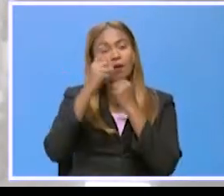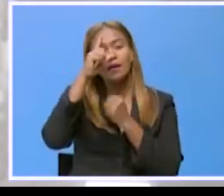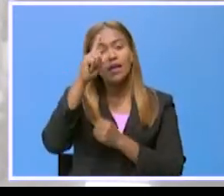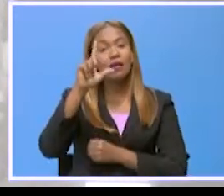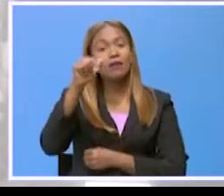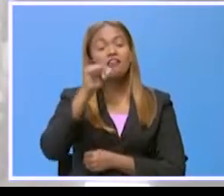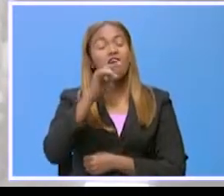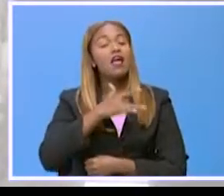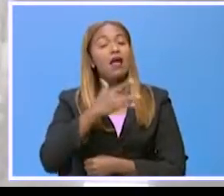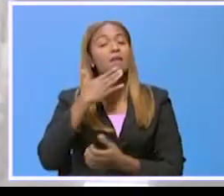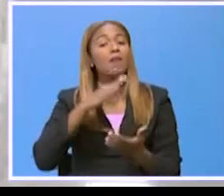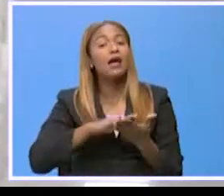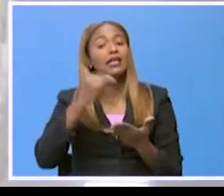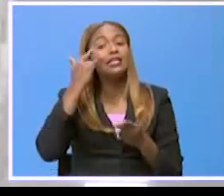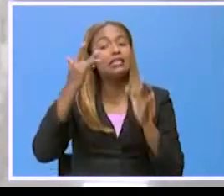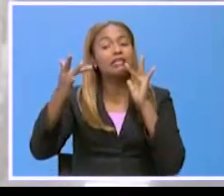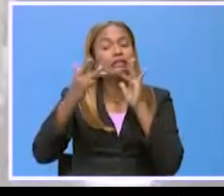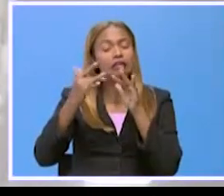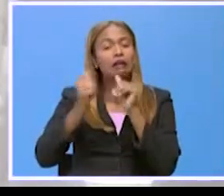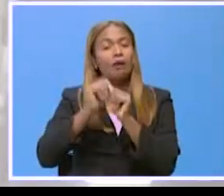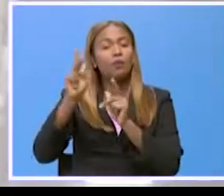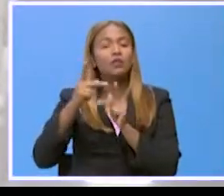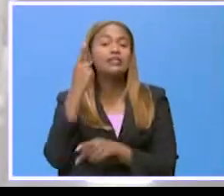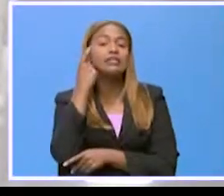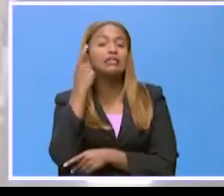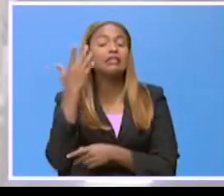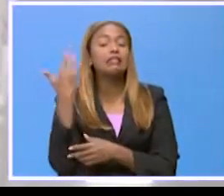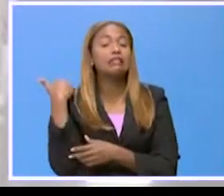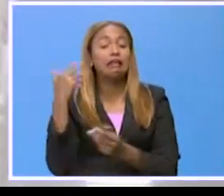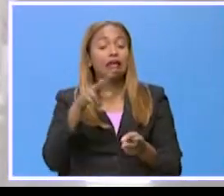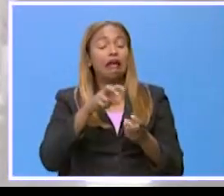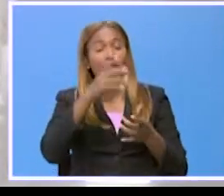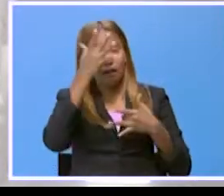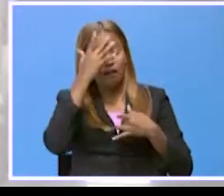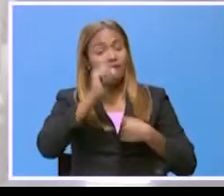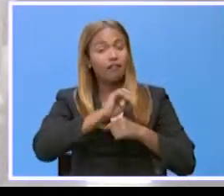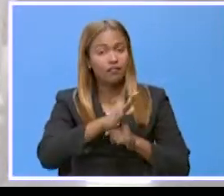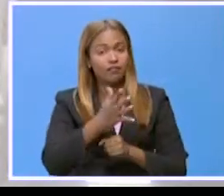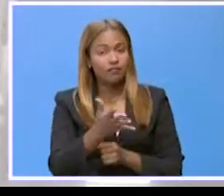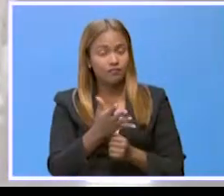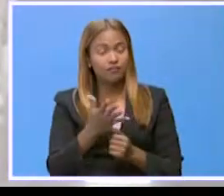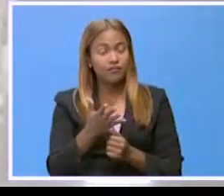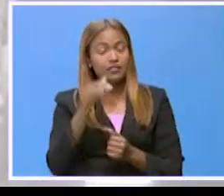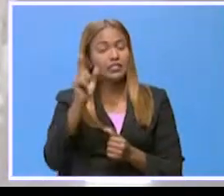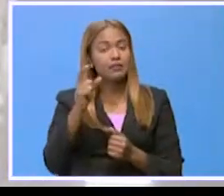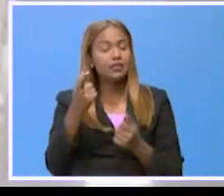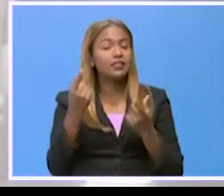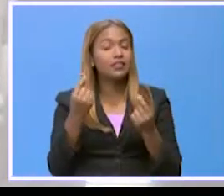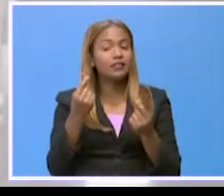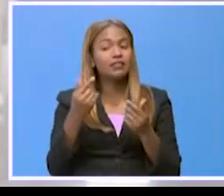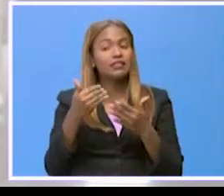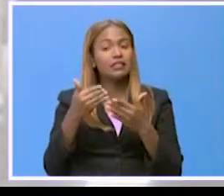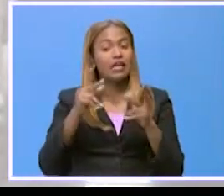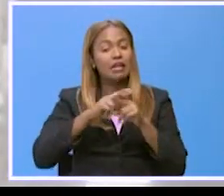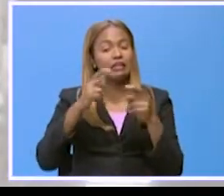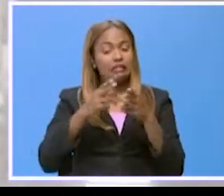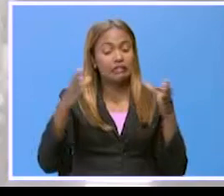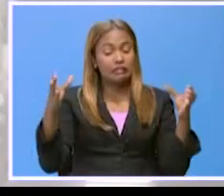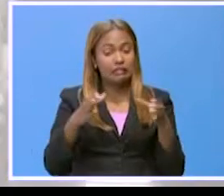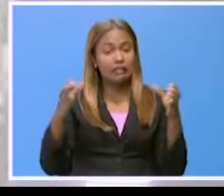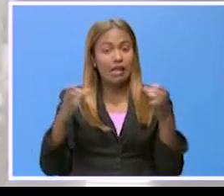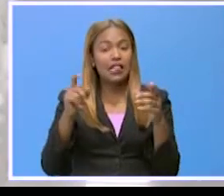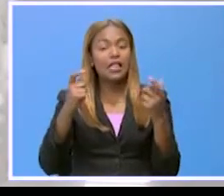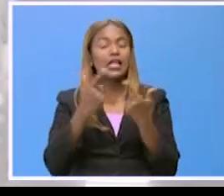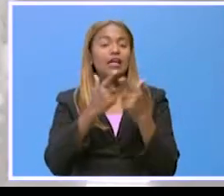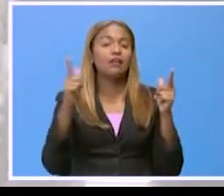se sienta mal si tuvo contacto con alguien que recientemente dio positivo alcohol y 19 trate de hacer esas reuniones al aire